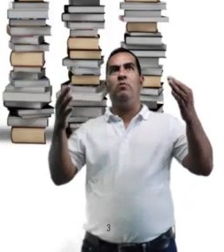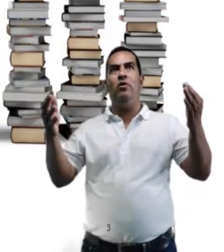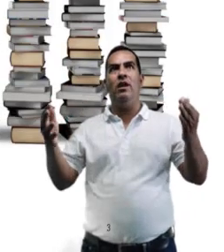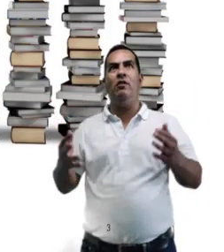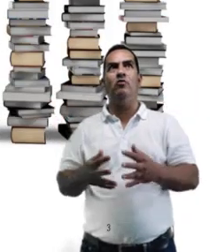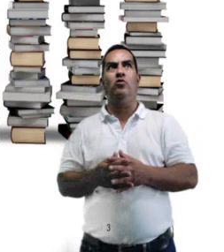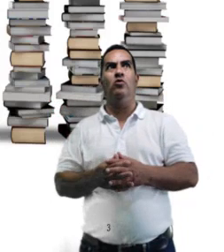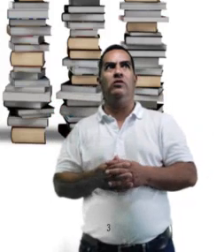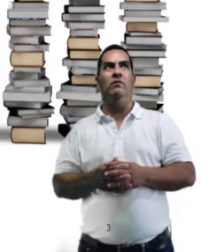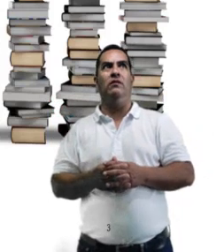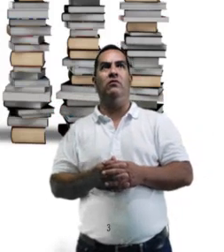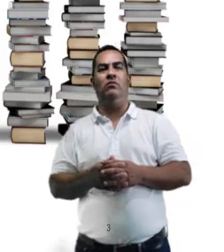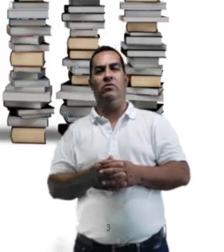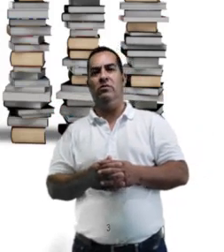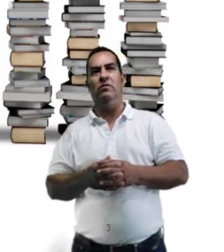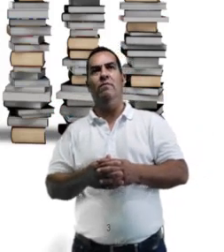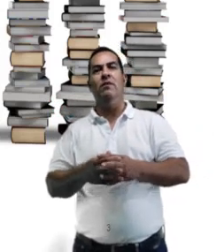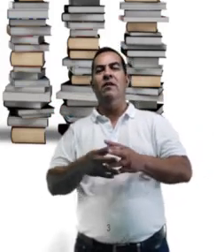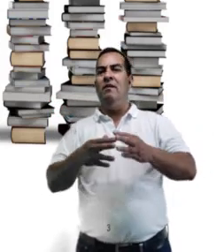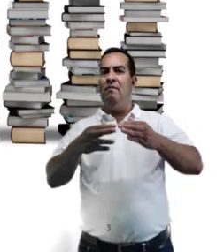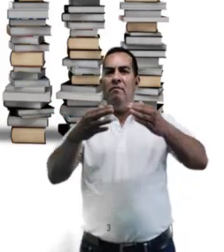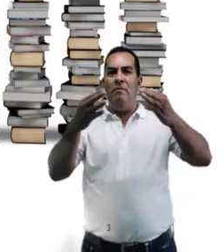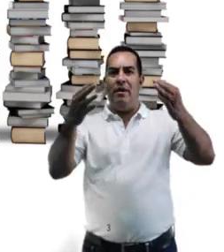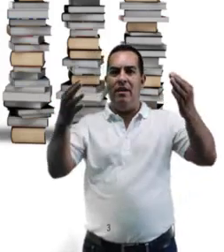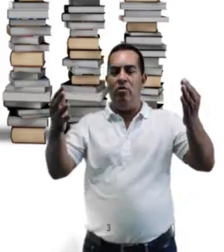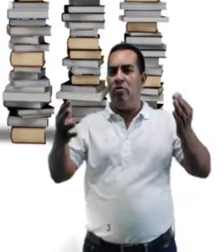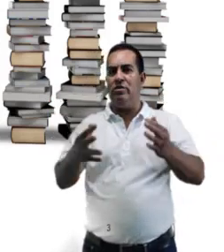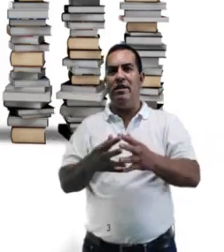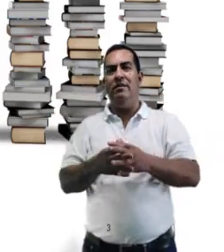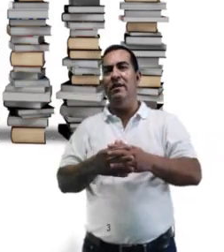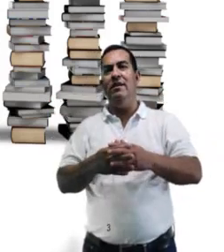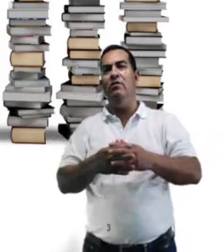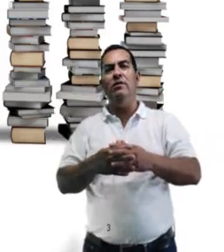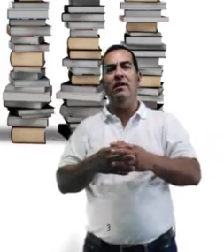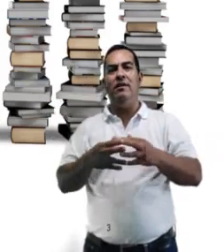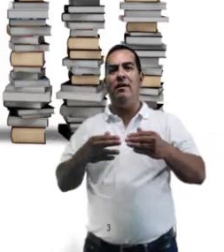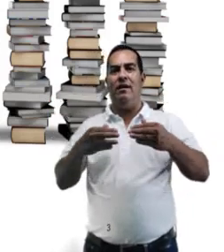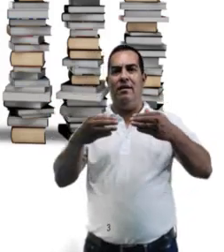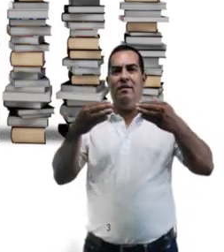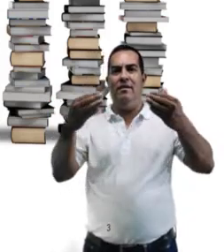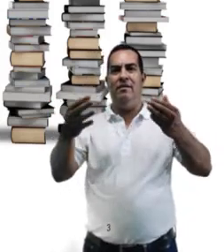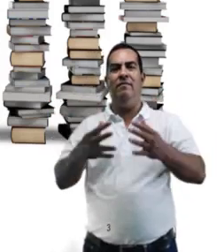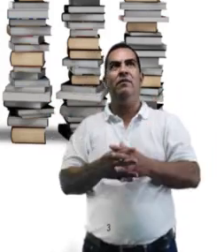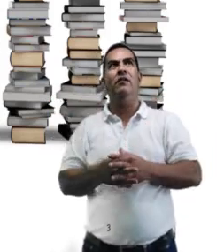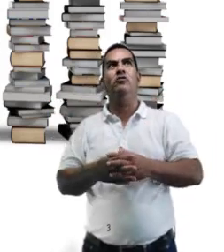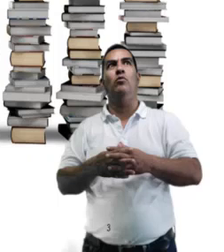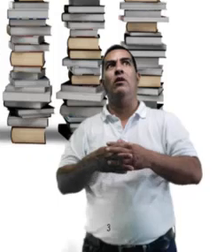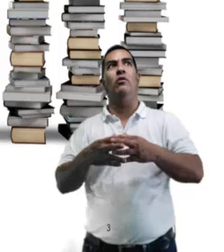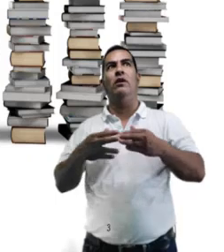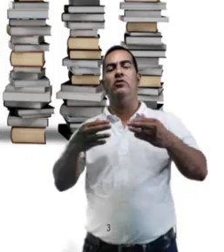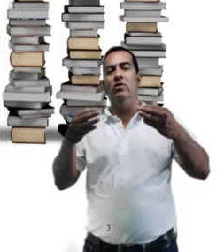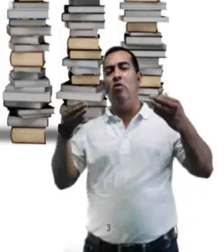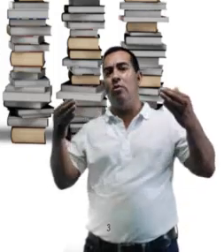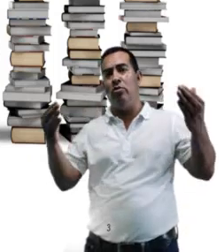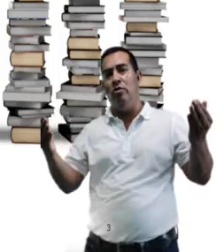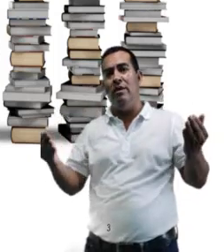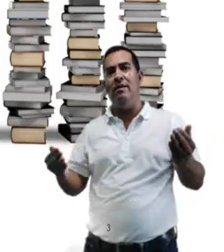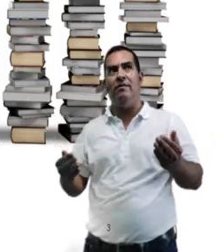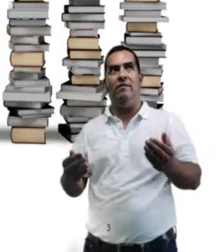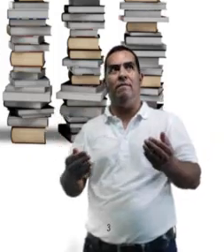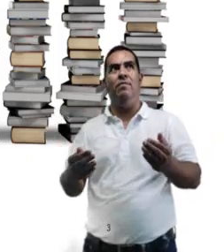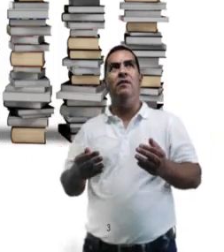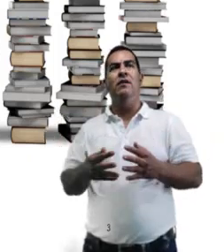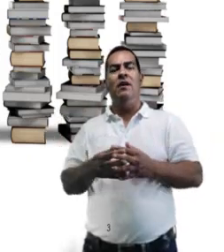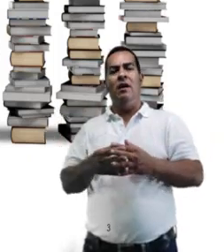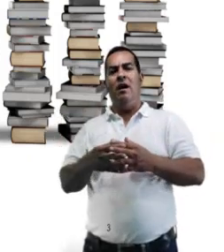Vamos a explorar los conocimientos. Me imagino que usted ya tiene una idea sobre lo que es una